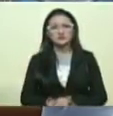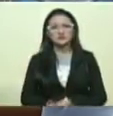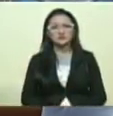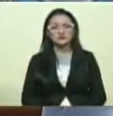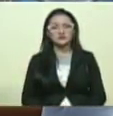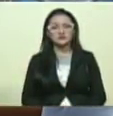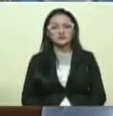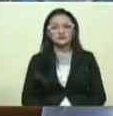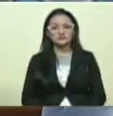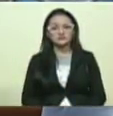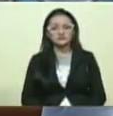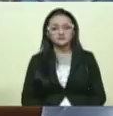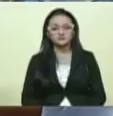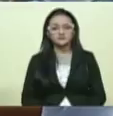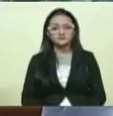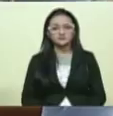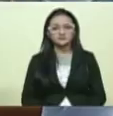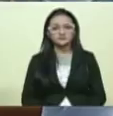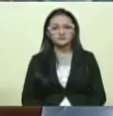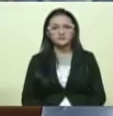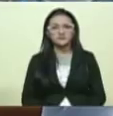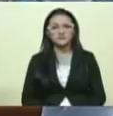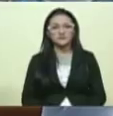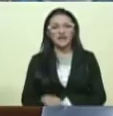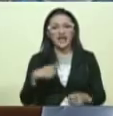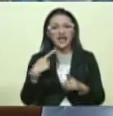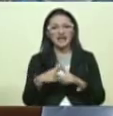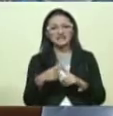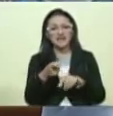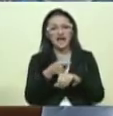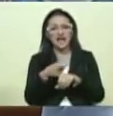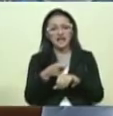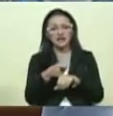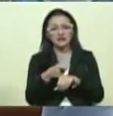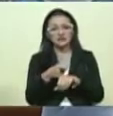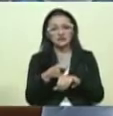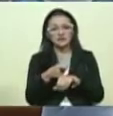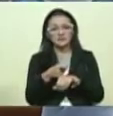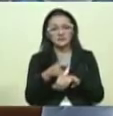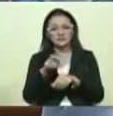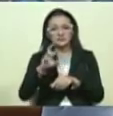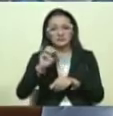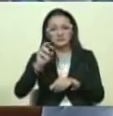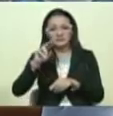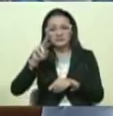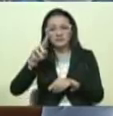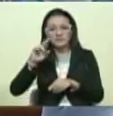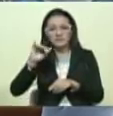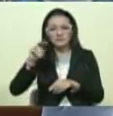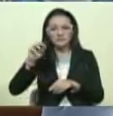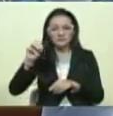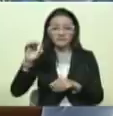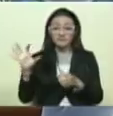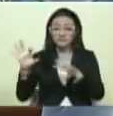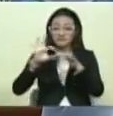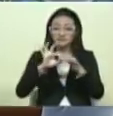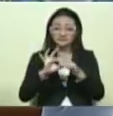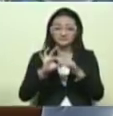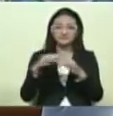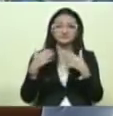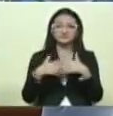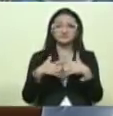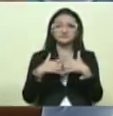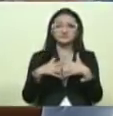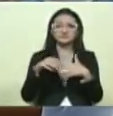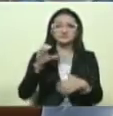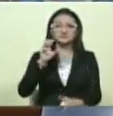estamos haciendo el exgerente de la faja petrolífera del Orinoco con empresas vinculadas a Cuferca. Este